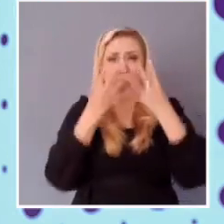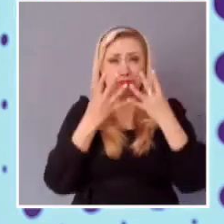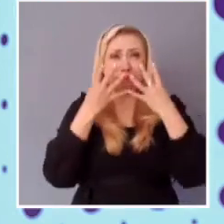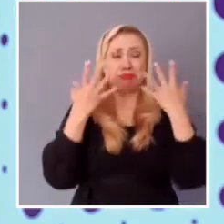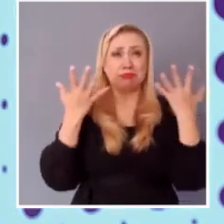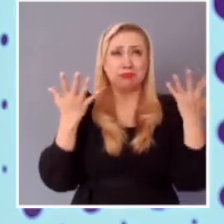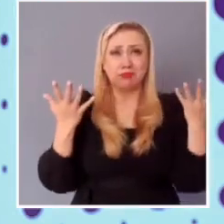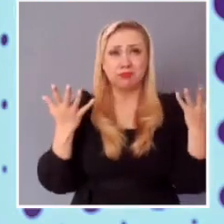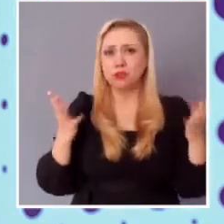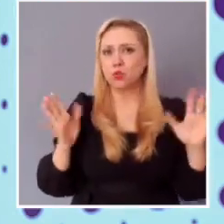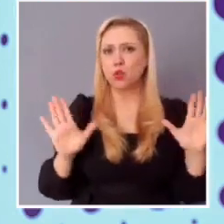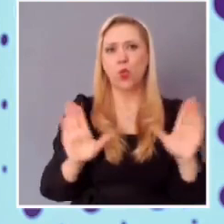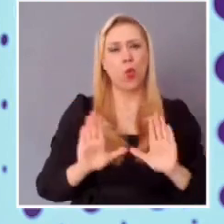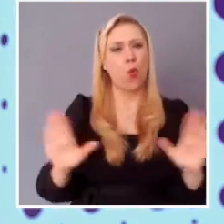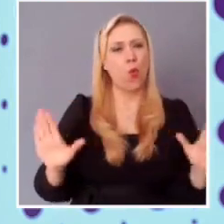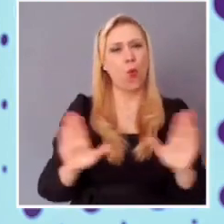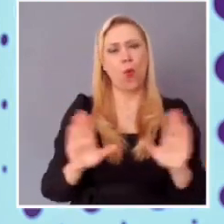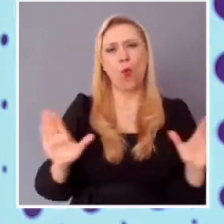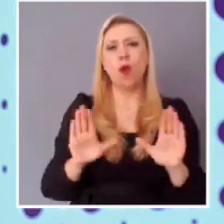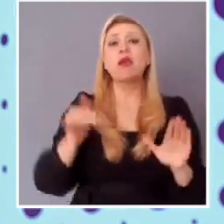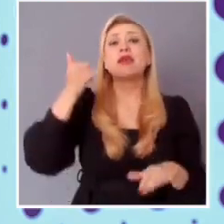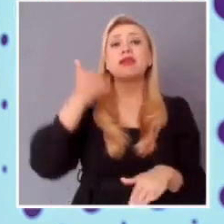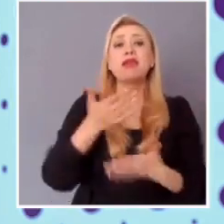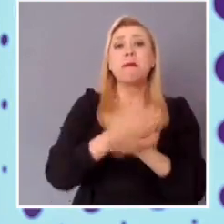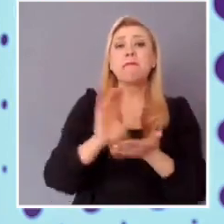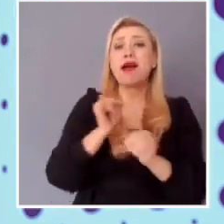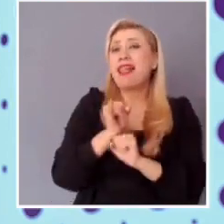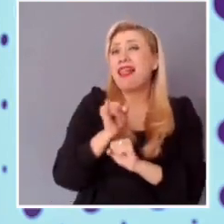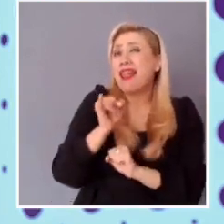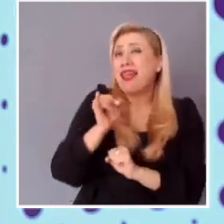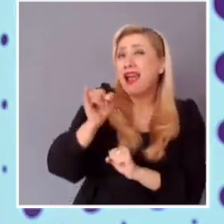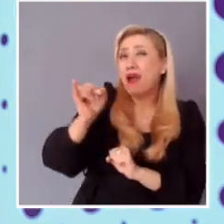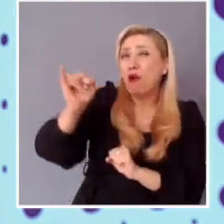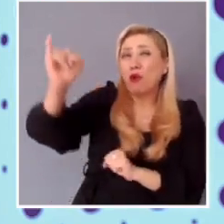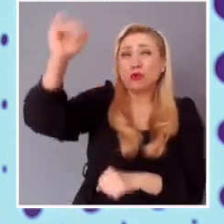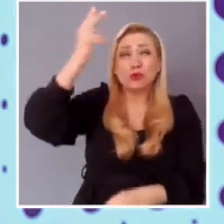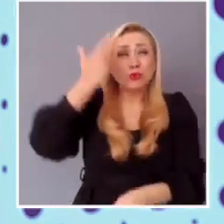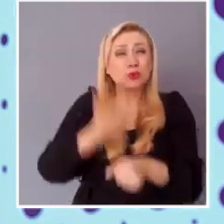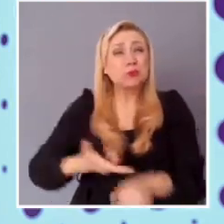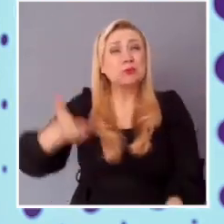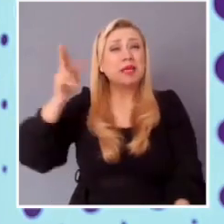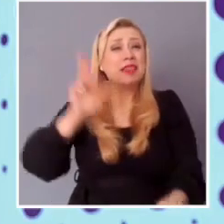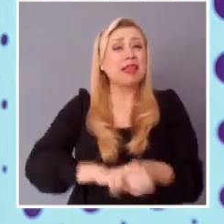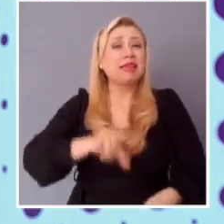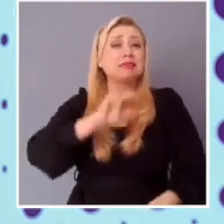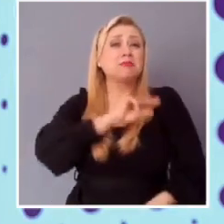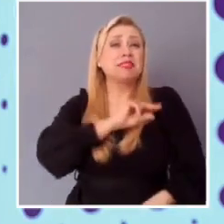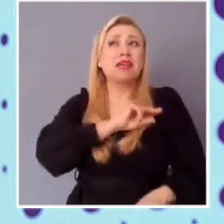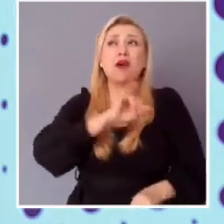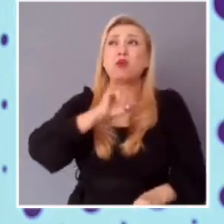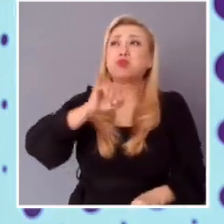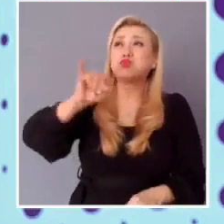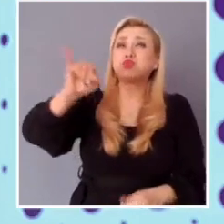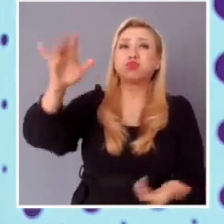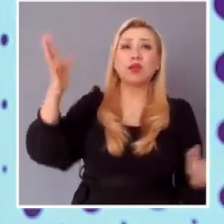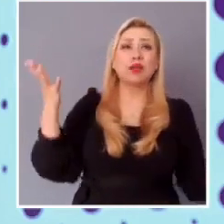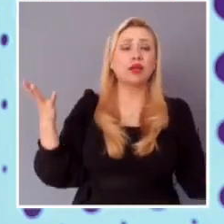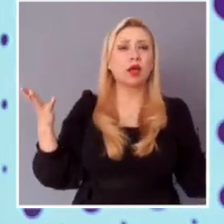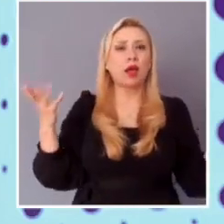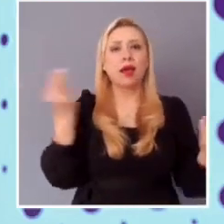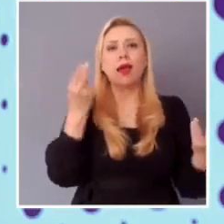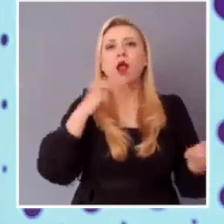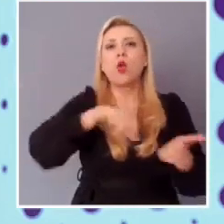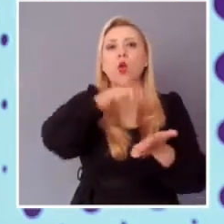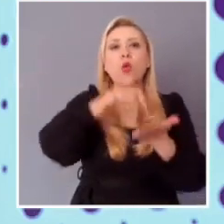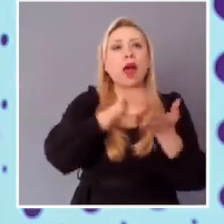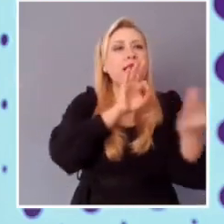instituciones normalmente suelen estar muy lejos, ¿no? Porque son como instituciones especializadas. Entonces, de entrada, que estén más cerca de los espacios para que puedan acudir